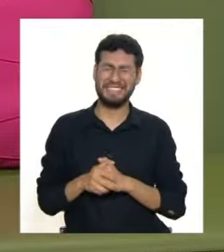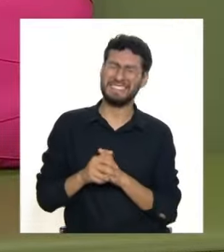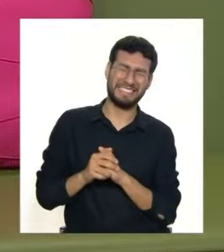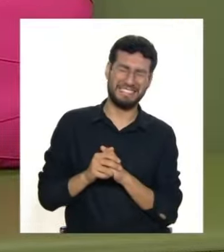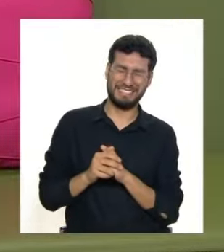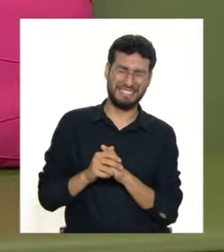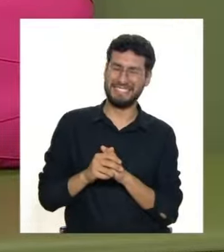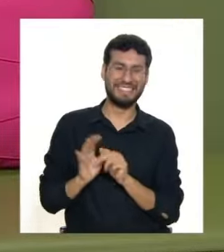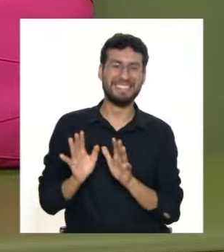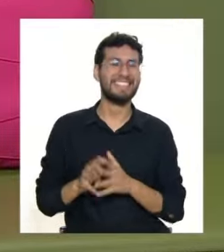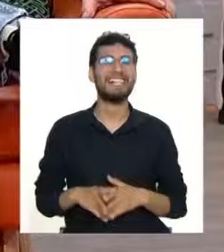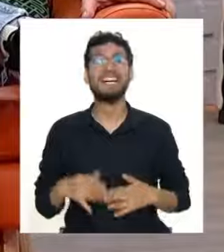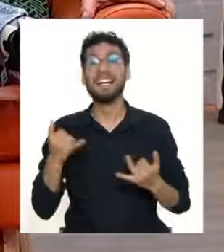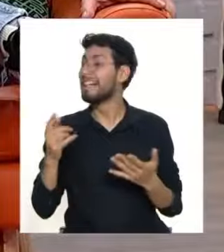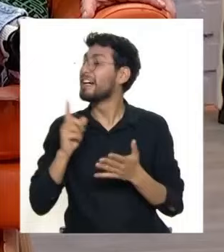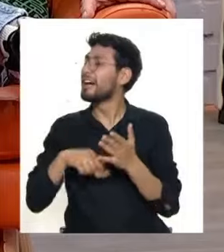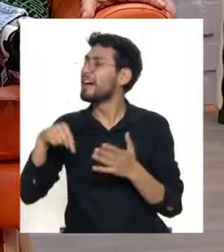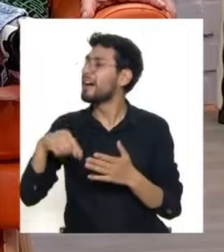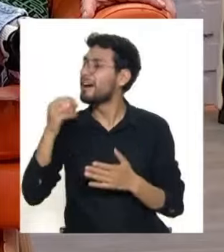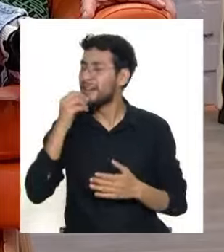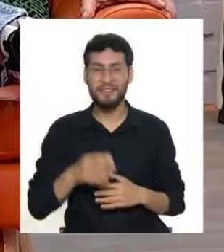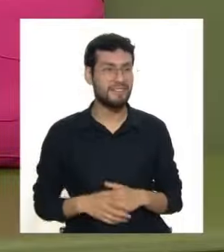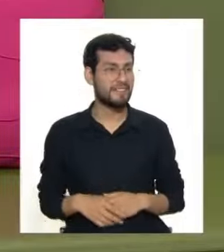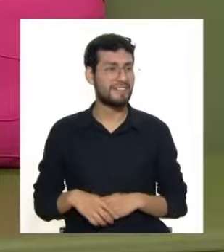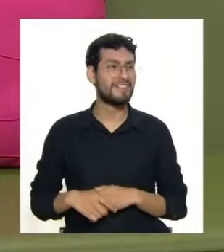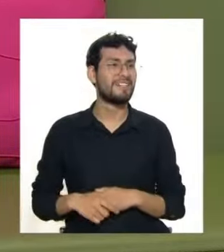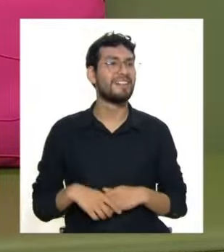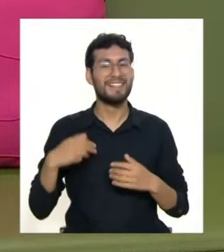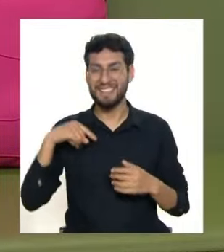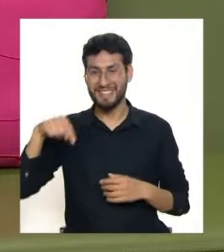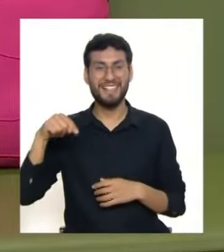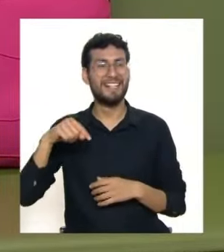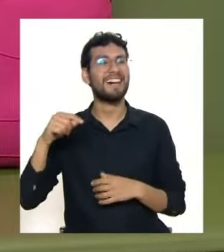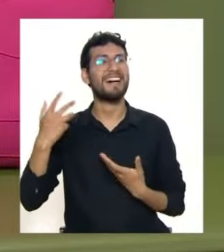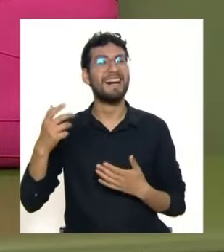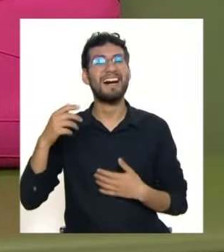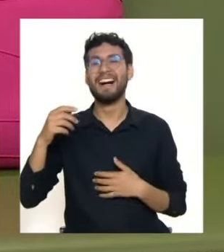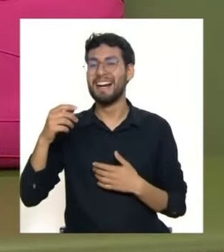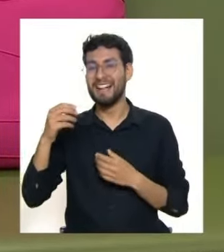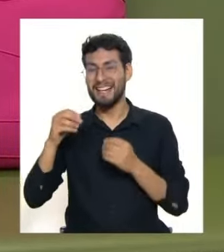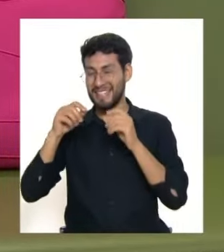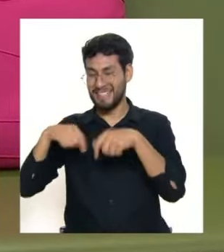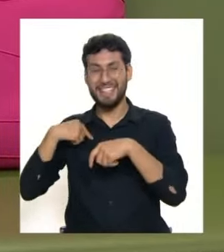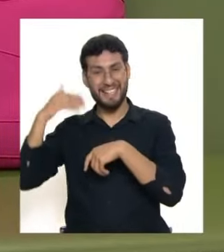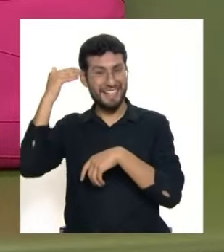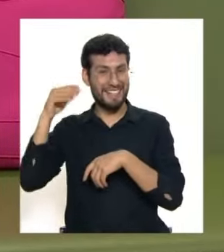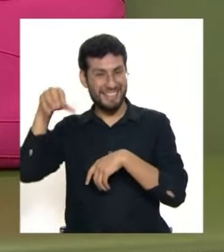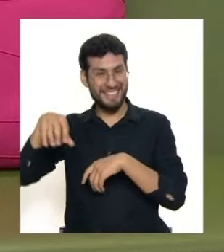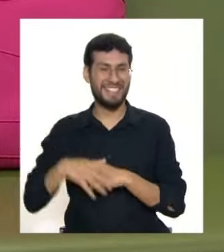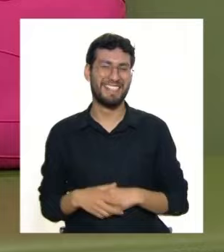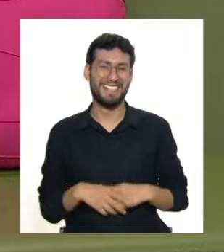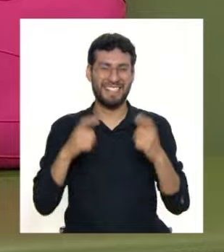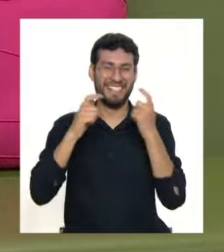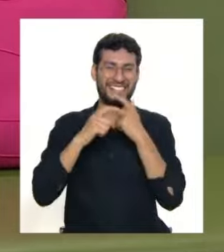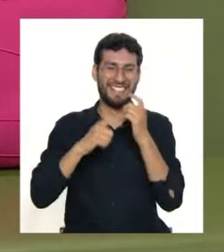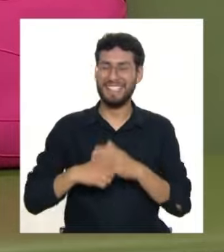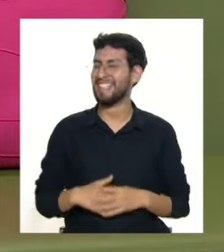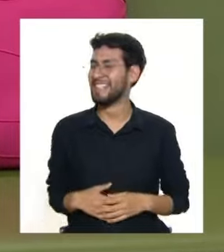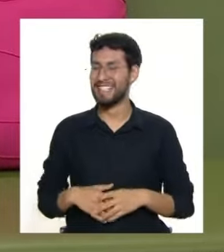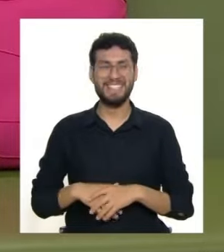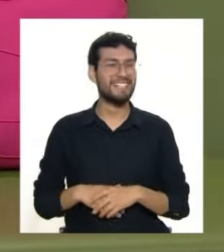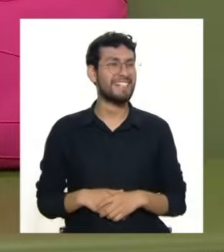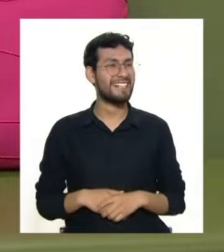sí, sí. ¿Y de acá qué has probado? Nosotros hemos preparado lo mismo hoy día. ¿En serio? Sí, justo cabecitas nomás. ¿Y qué platos